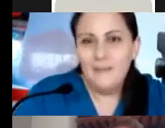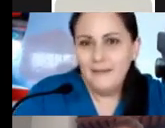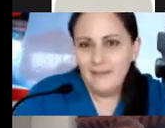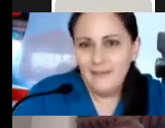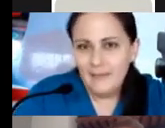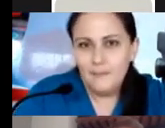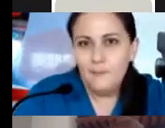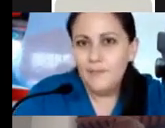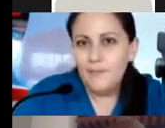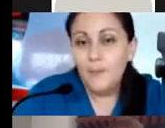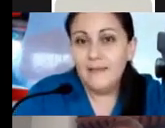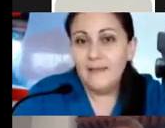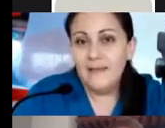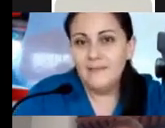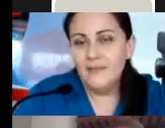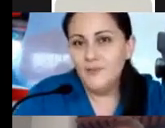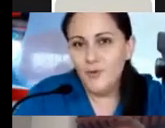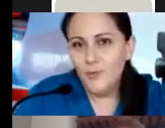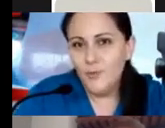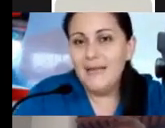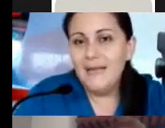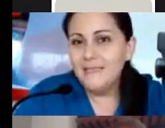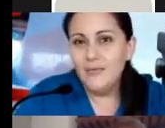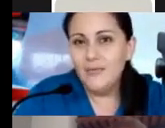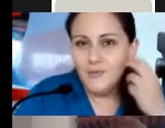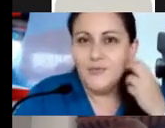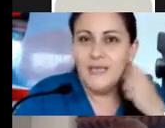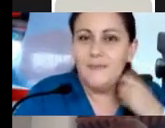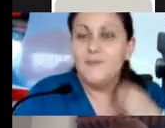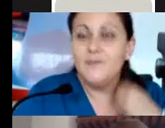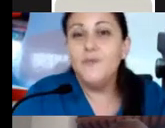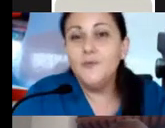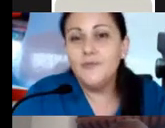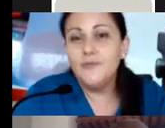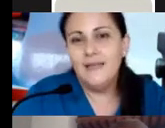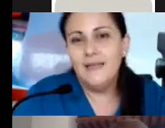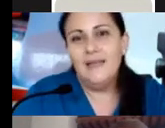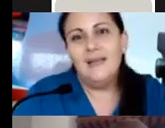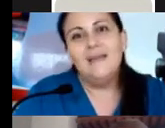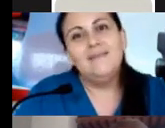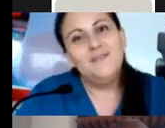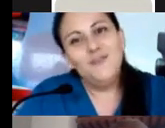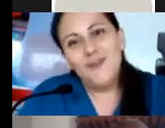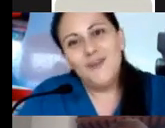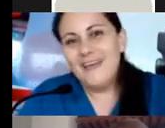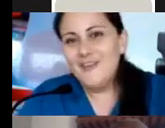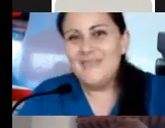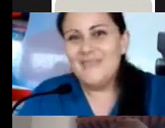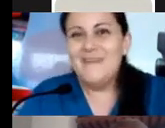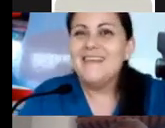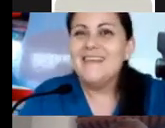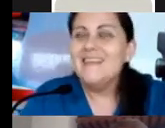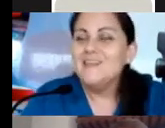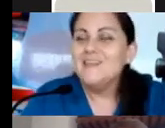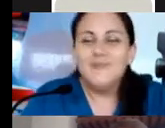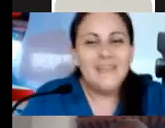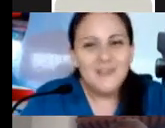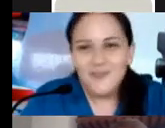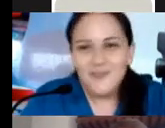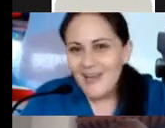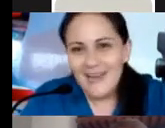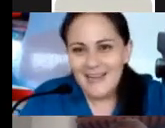derrame de comida es mayor o una mancha o la suciedad más profunda, no queda de otra más que